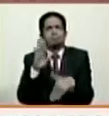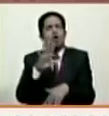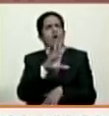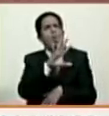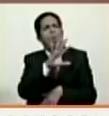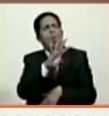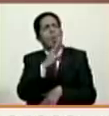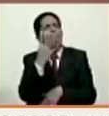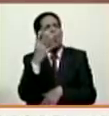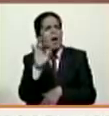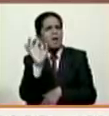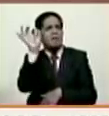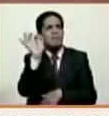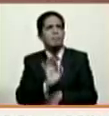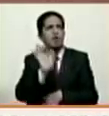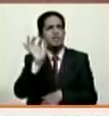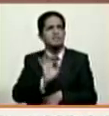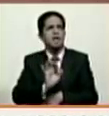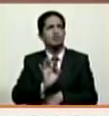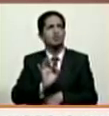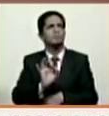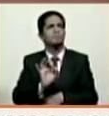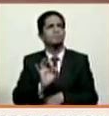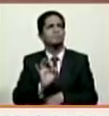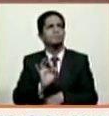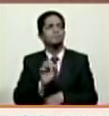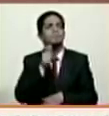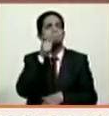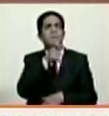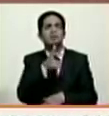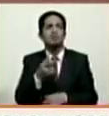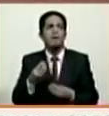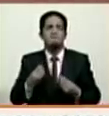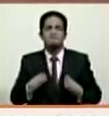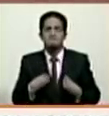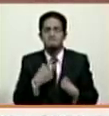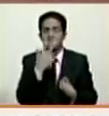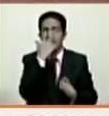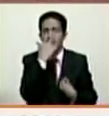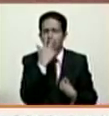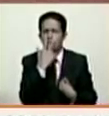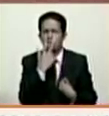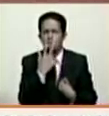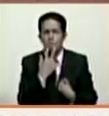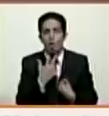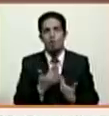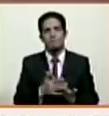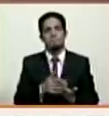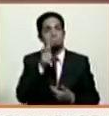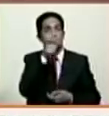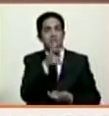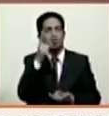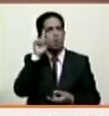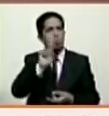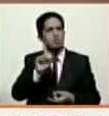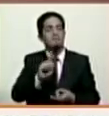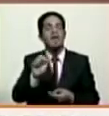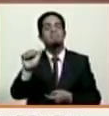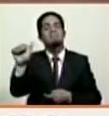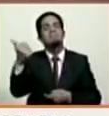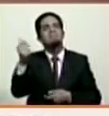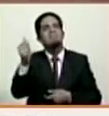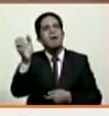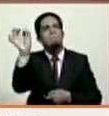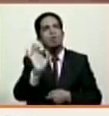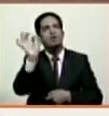300.000 cucuteños y cucuteñas, están en una situación de pobreza. Para quien no lo sepa, el 10% está